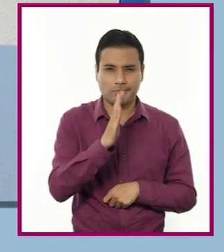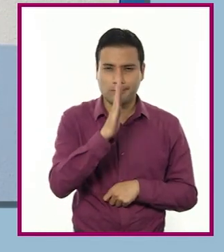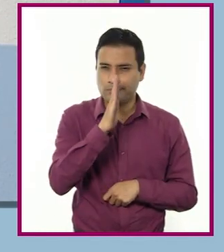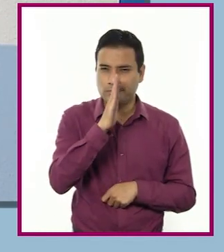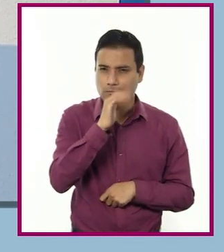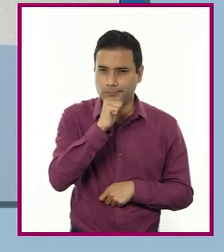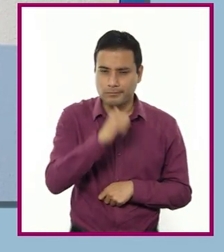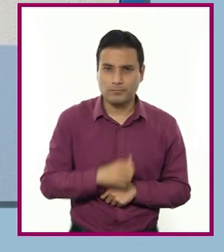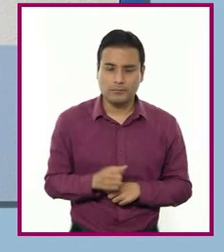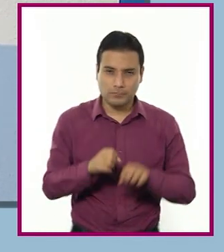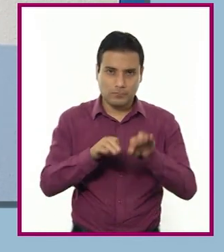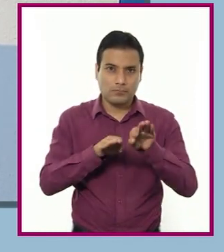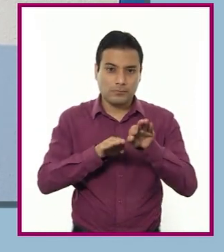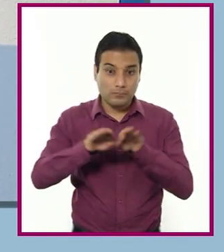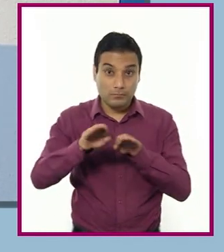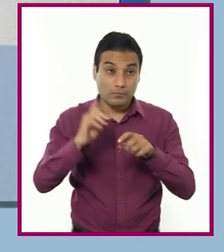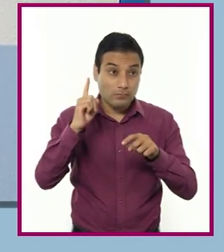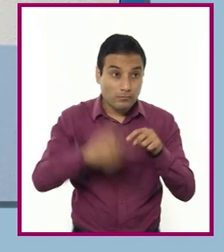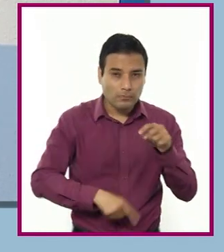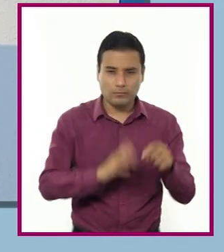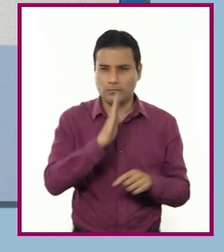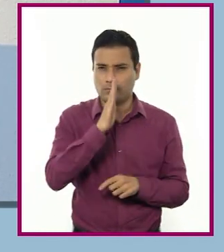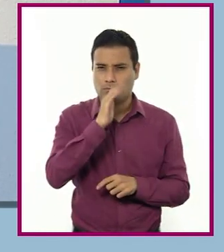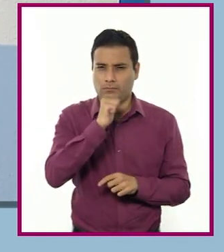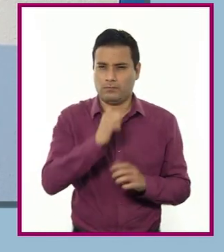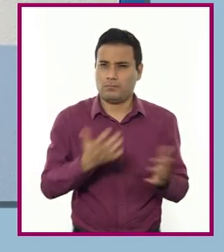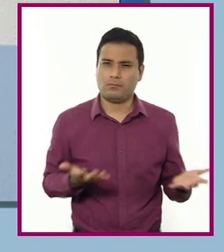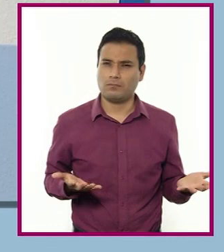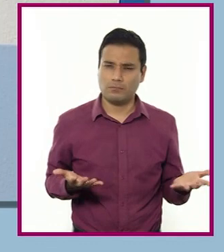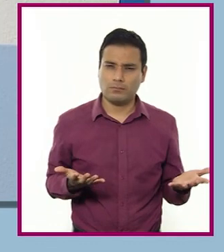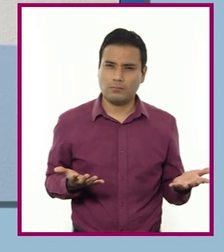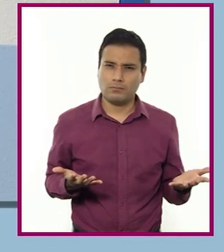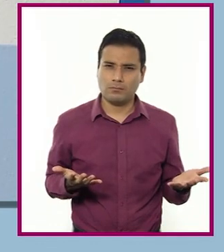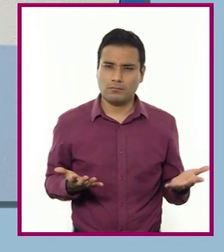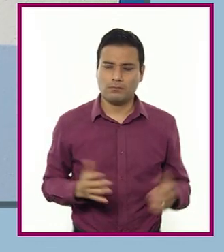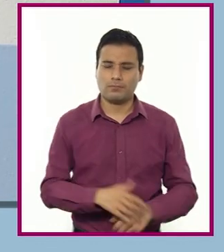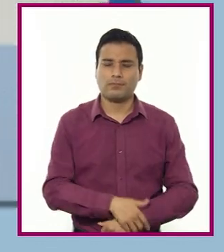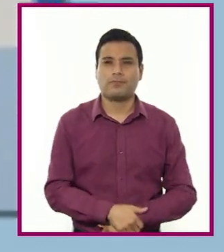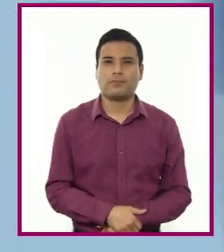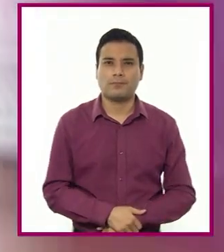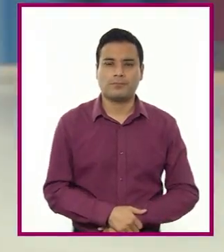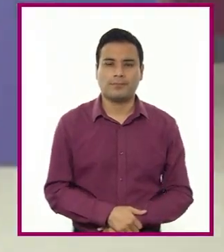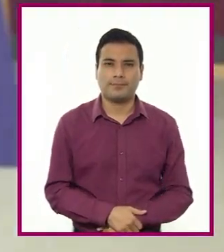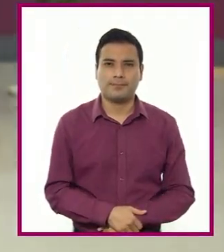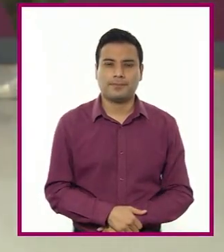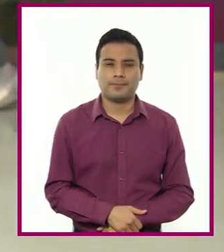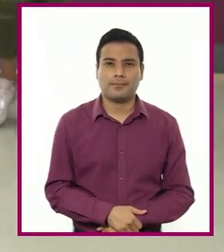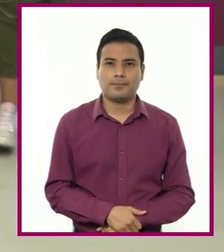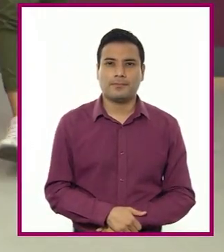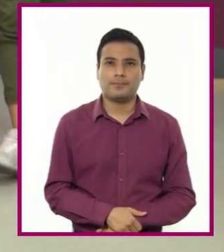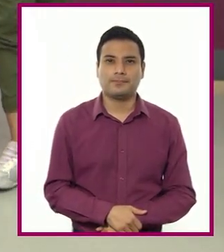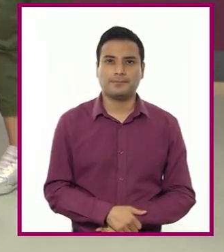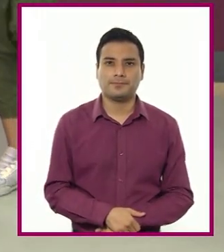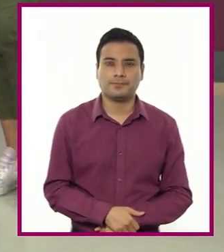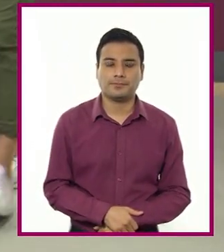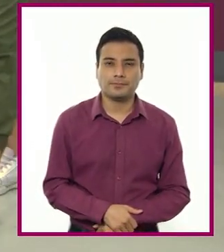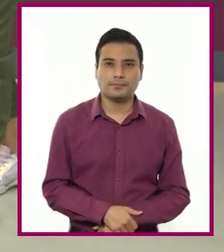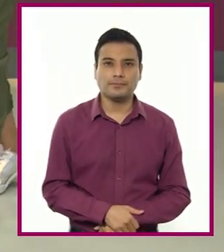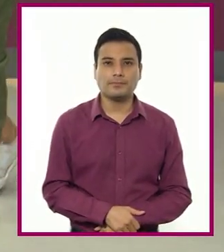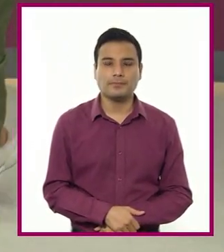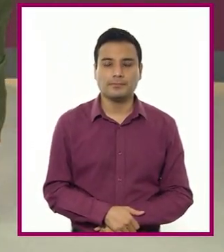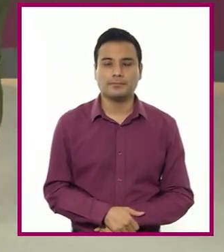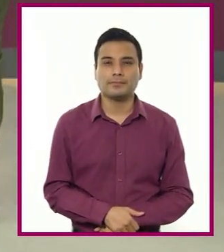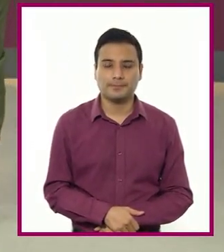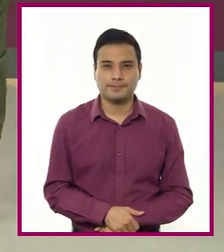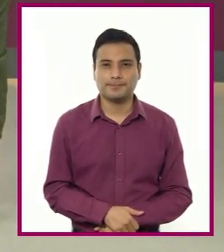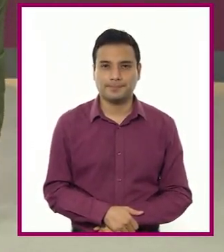su derecho al trabajo, a cambio de que vista como se lo pide en su centro de trabajo. Para continuar con la